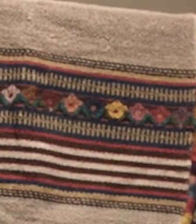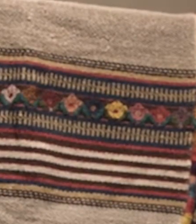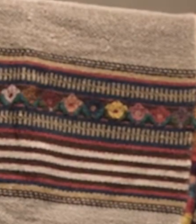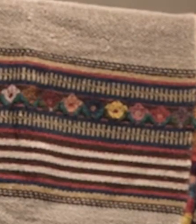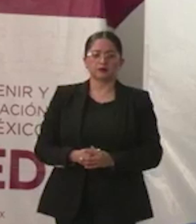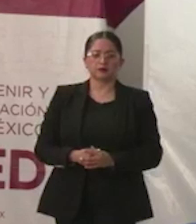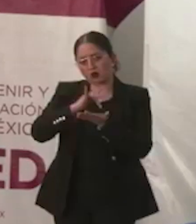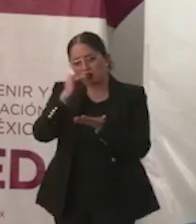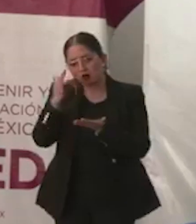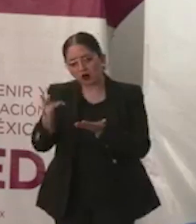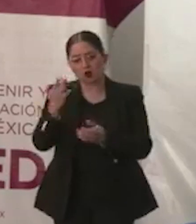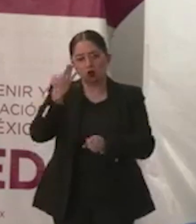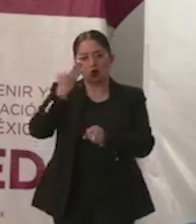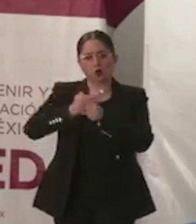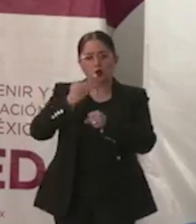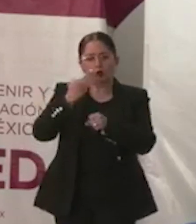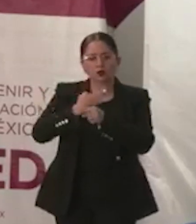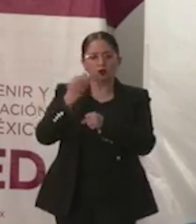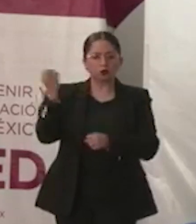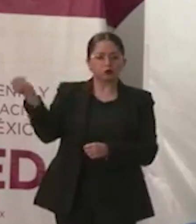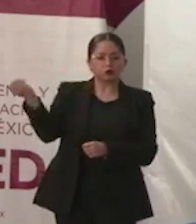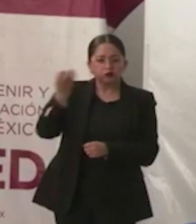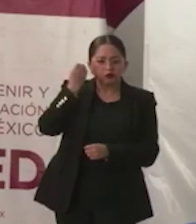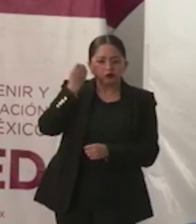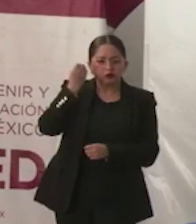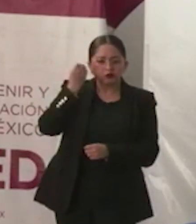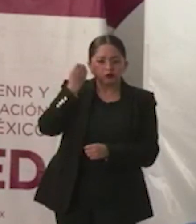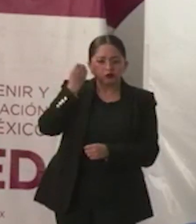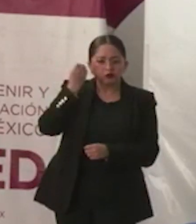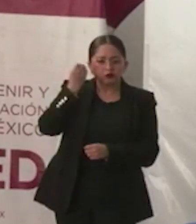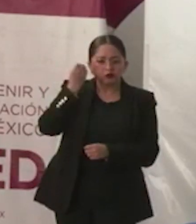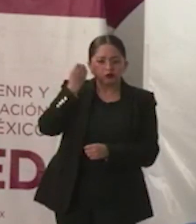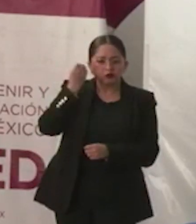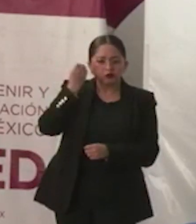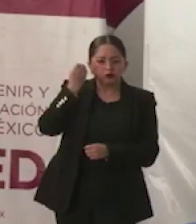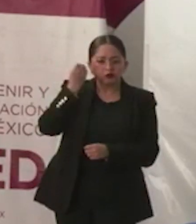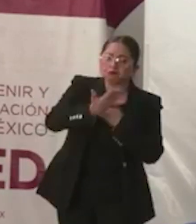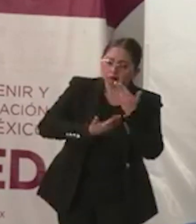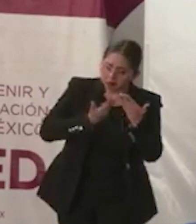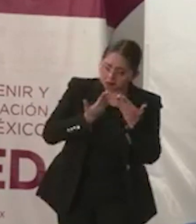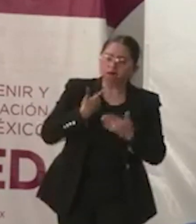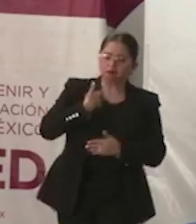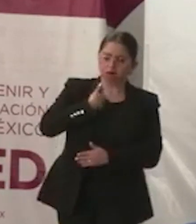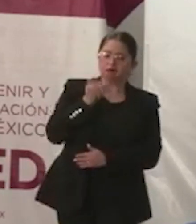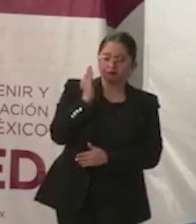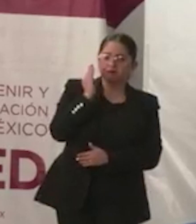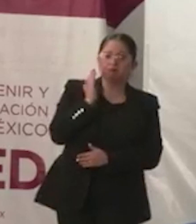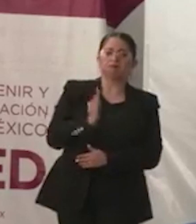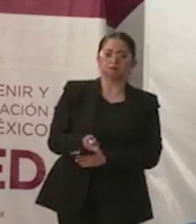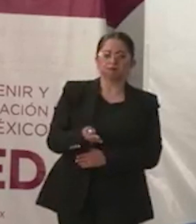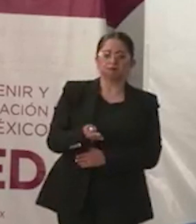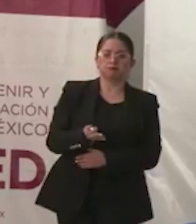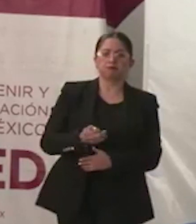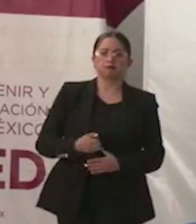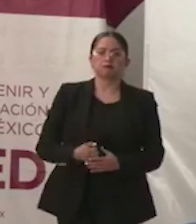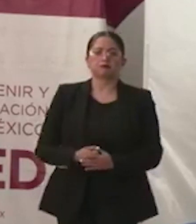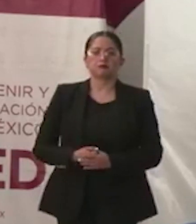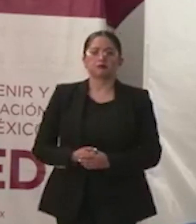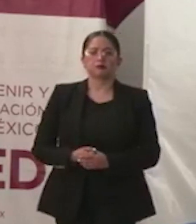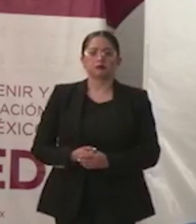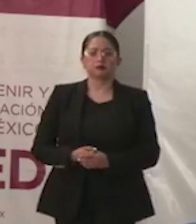a ser respetadas Y claro que sí acepto estas disculpas porque también estoy hablando